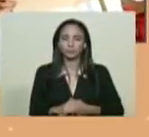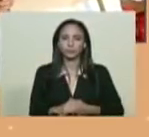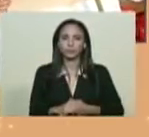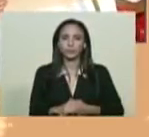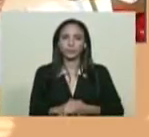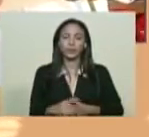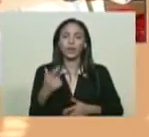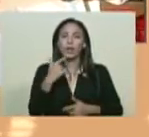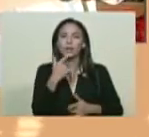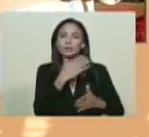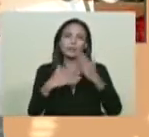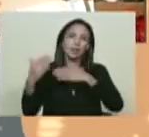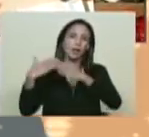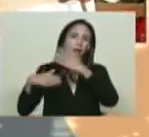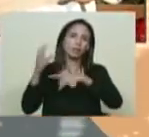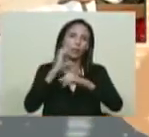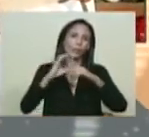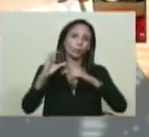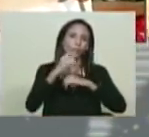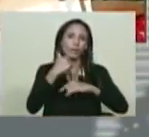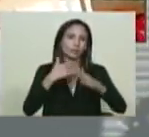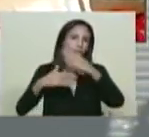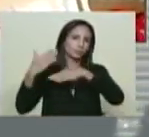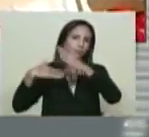Dicen las culturas milenarias del mundo entero,